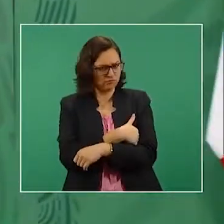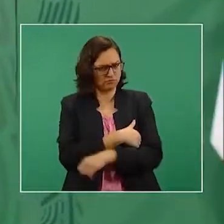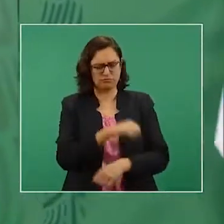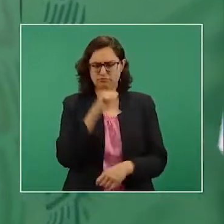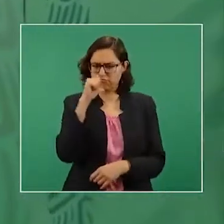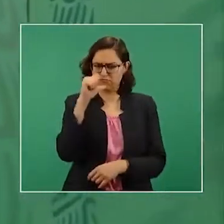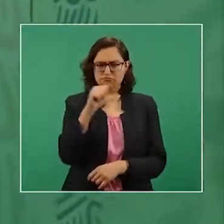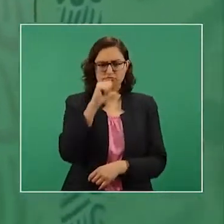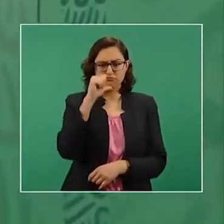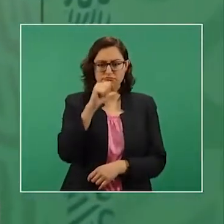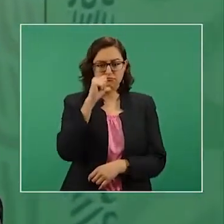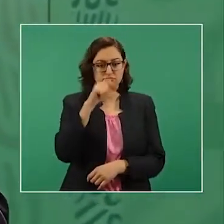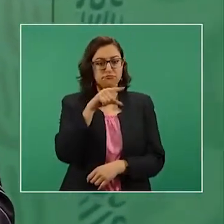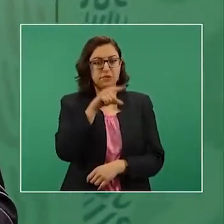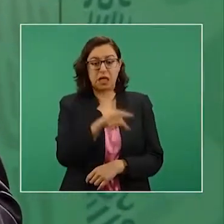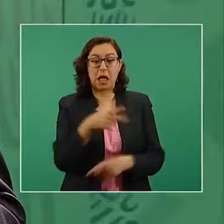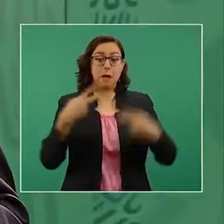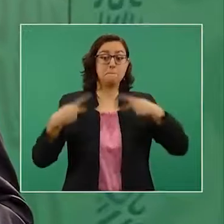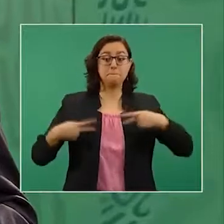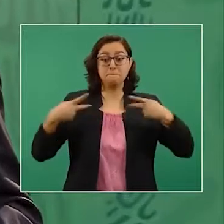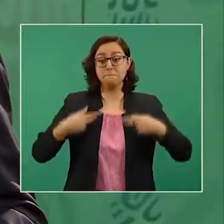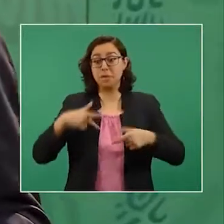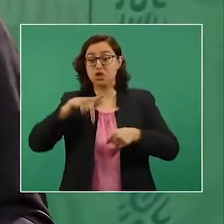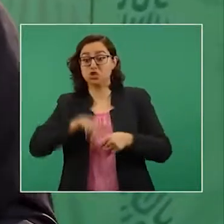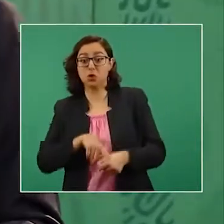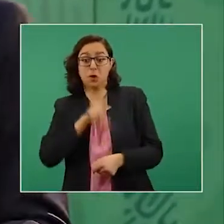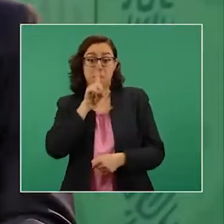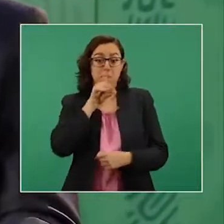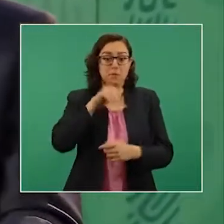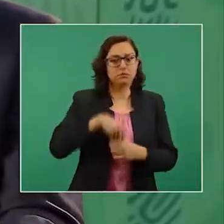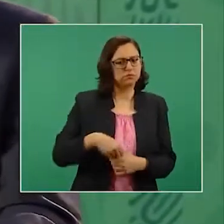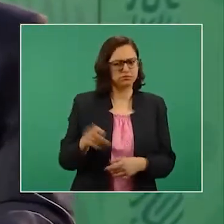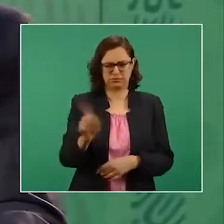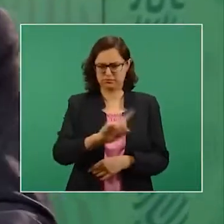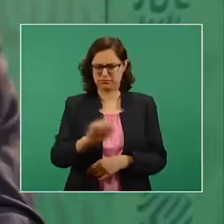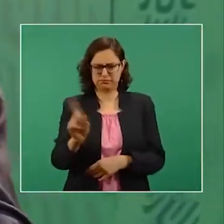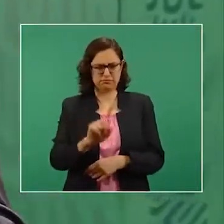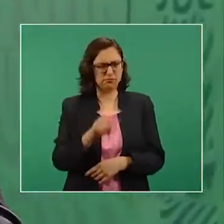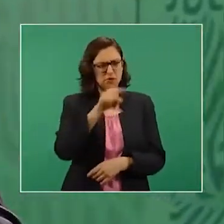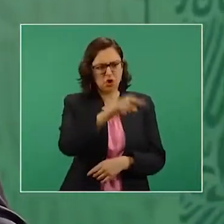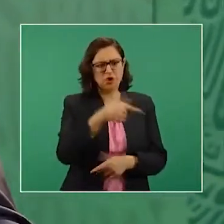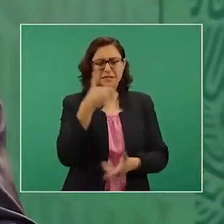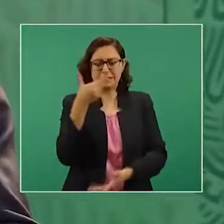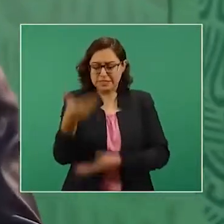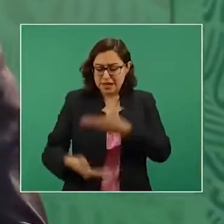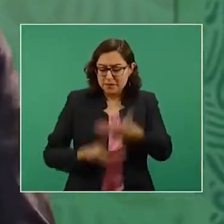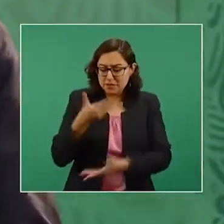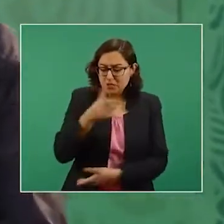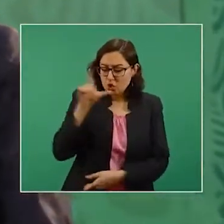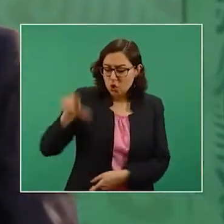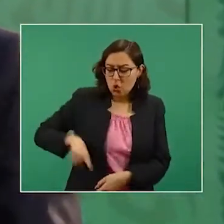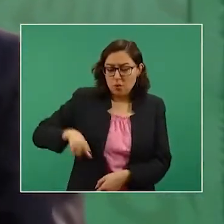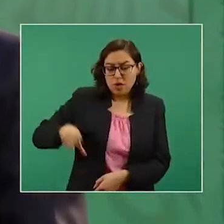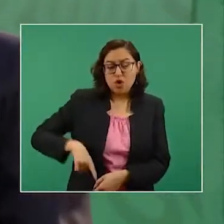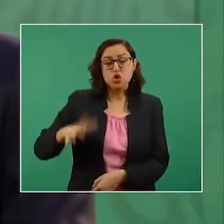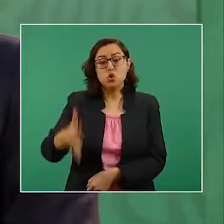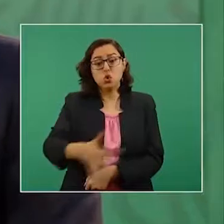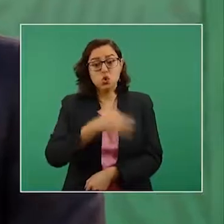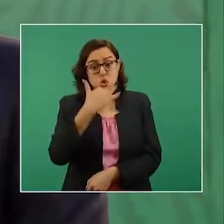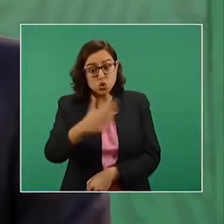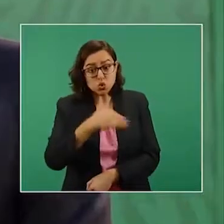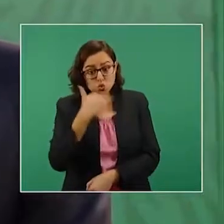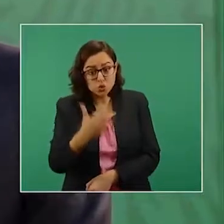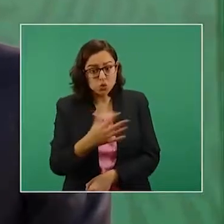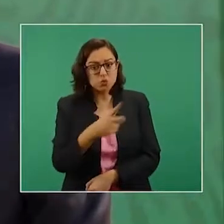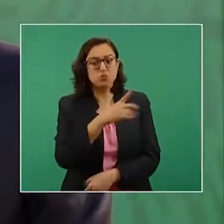de servidores públicos que cometen actos de corrupción, porque